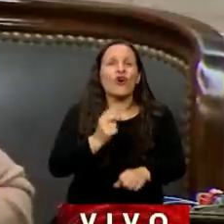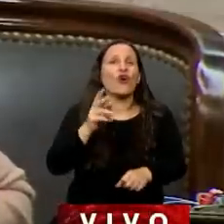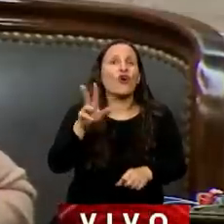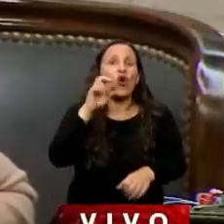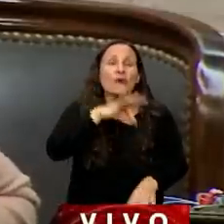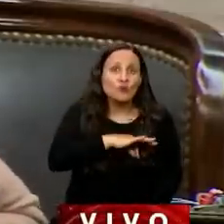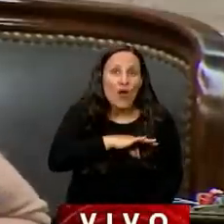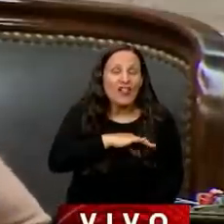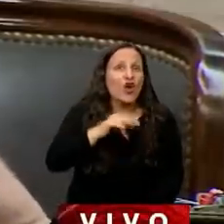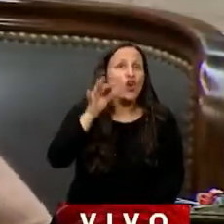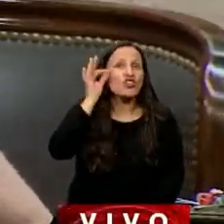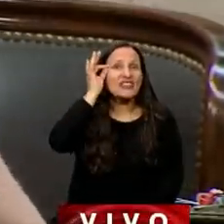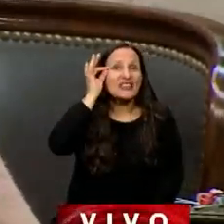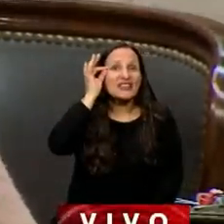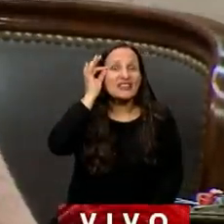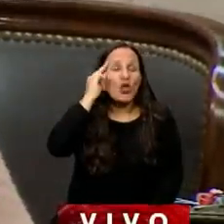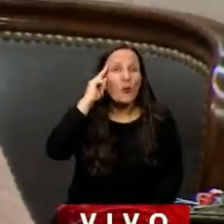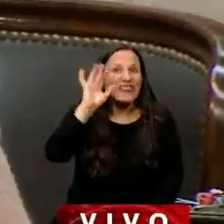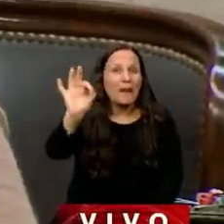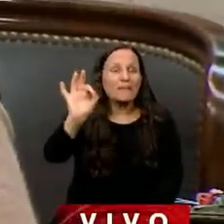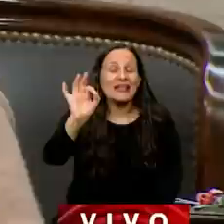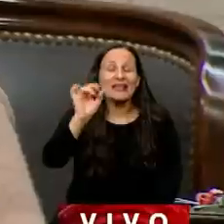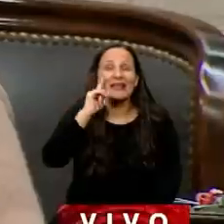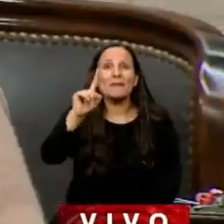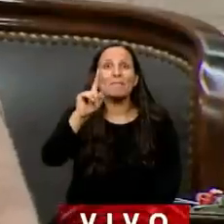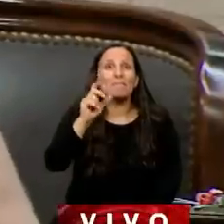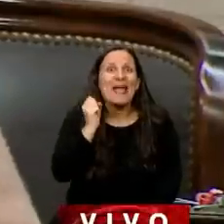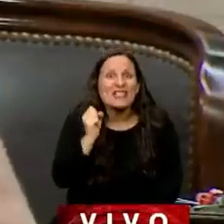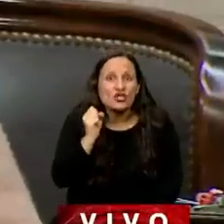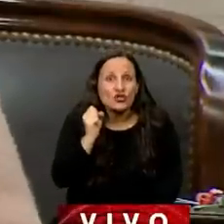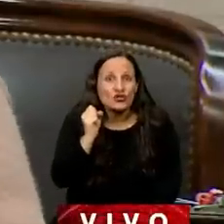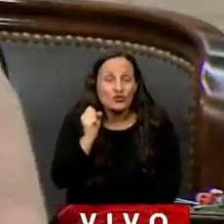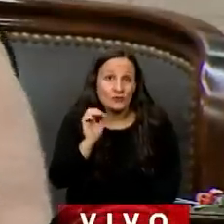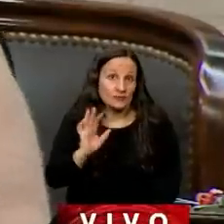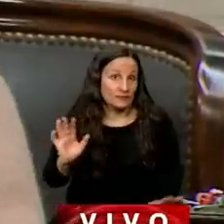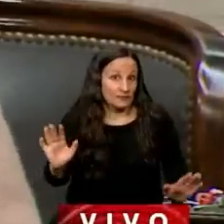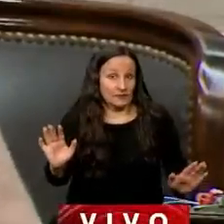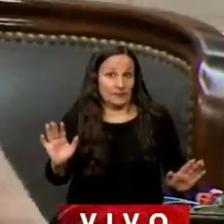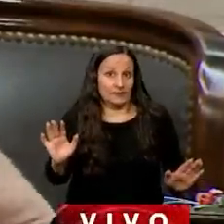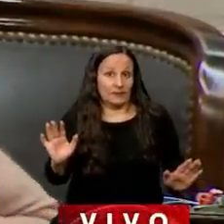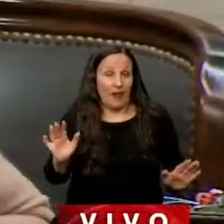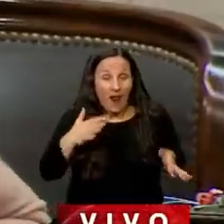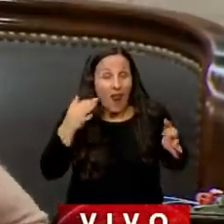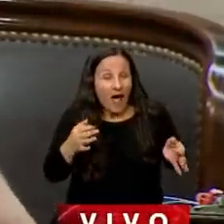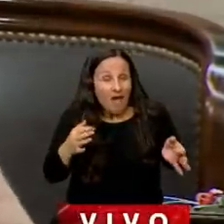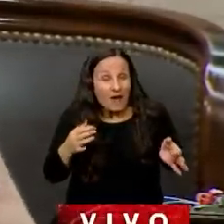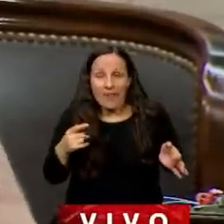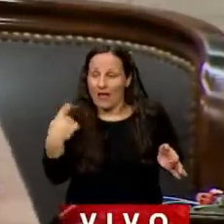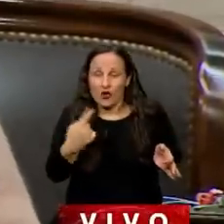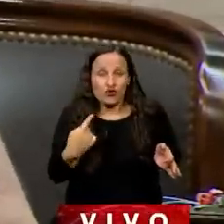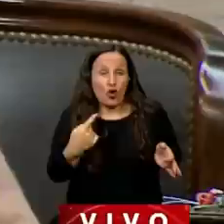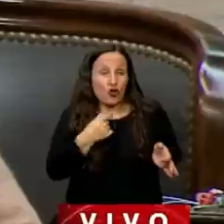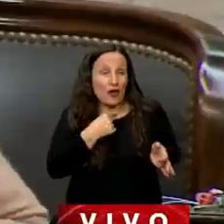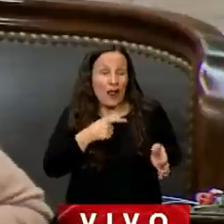pesos. 30 años en la profesión. Y la verdad que lo que queremos es cambiar estas